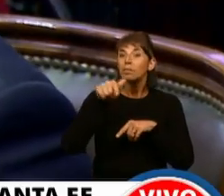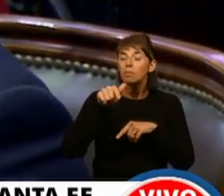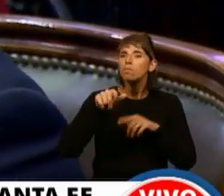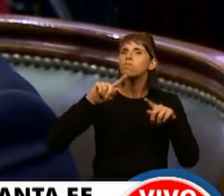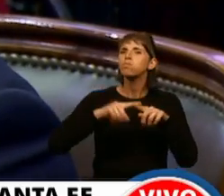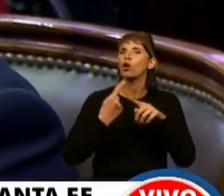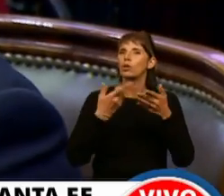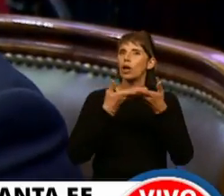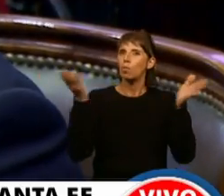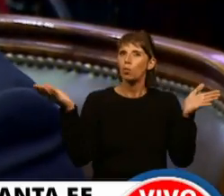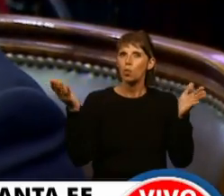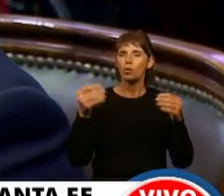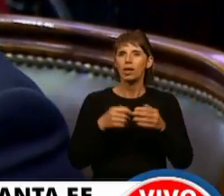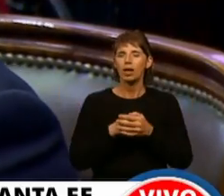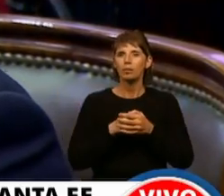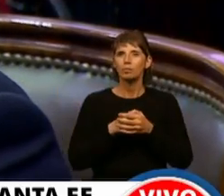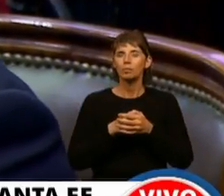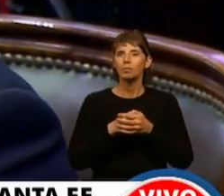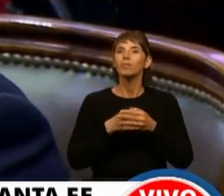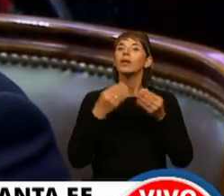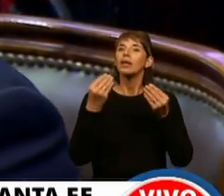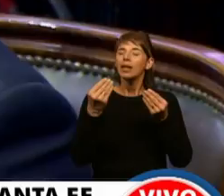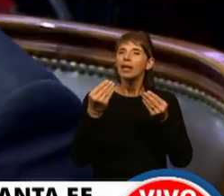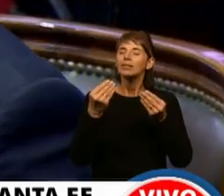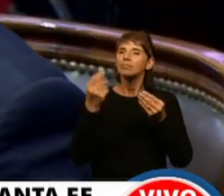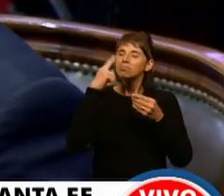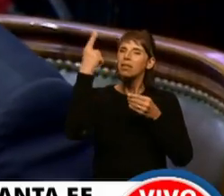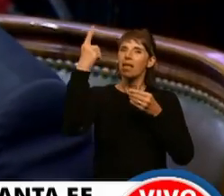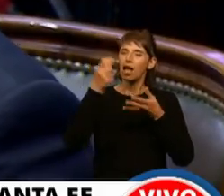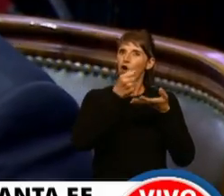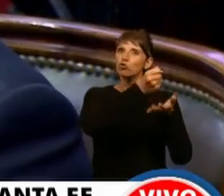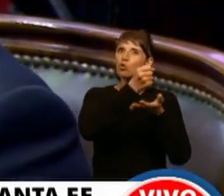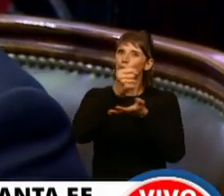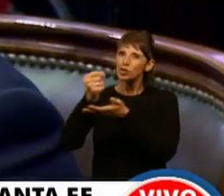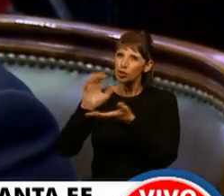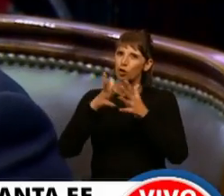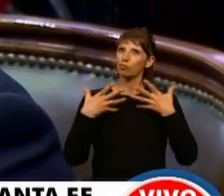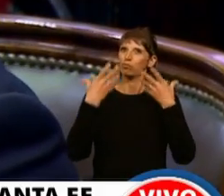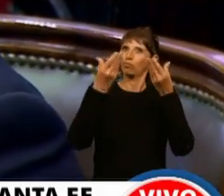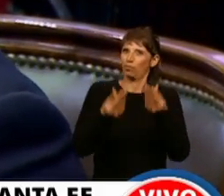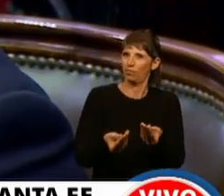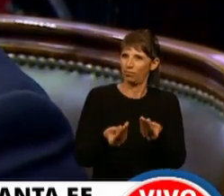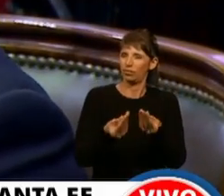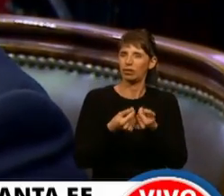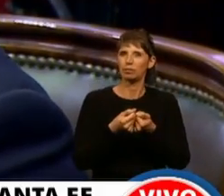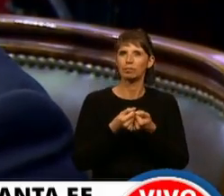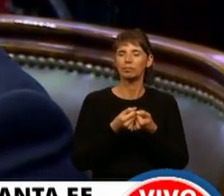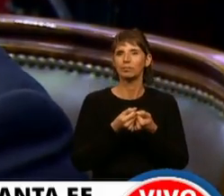tiende mediante subsidios solidarios en un régimen general